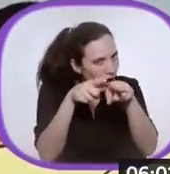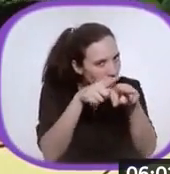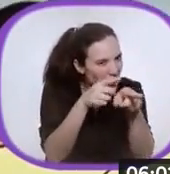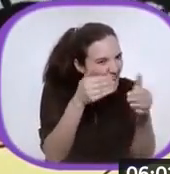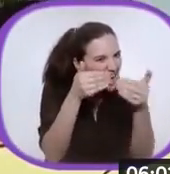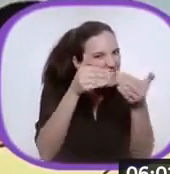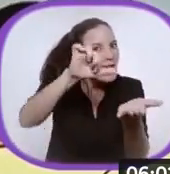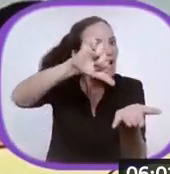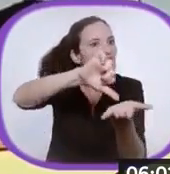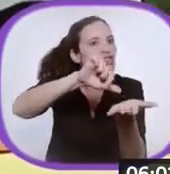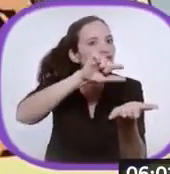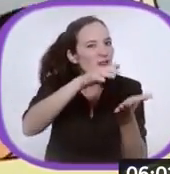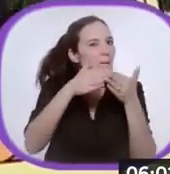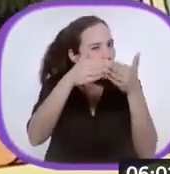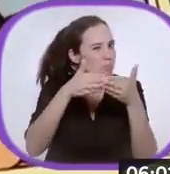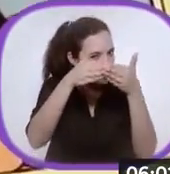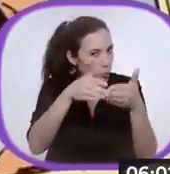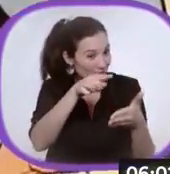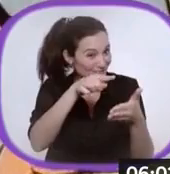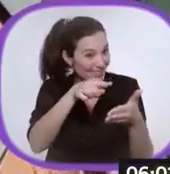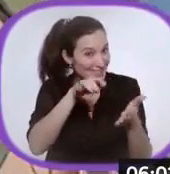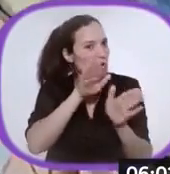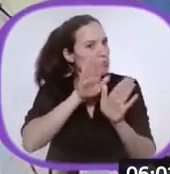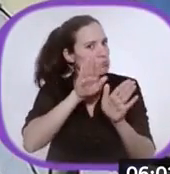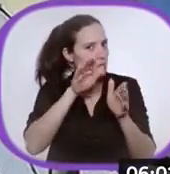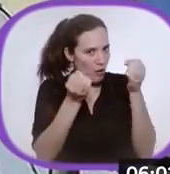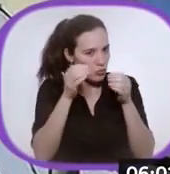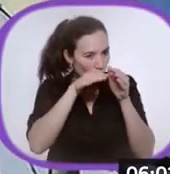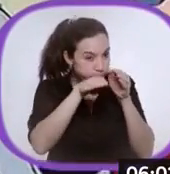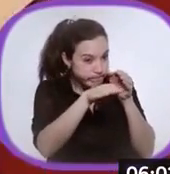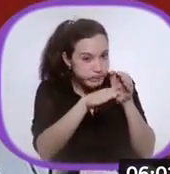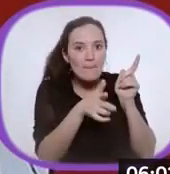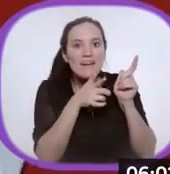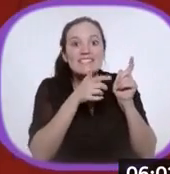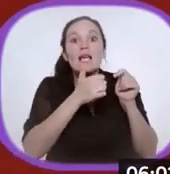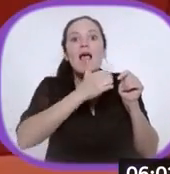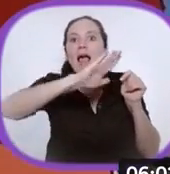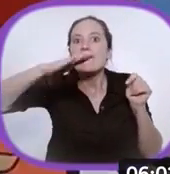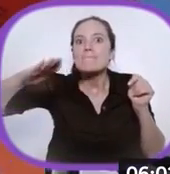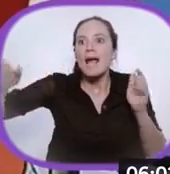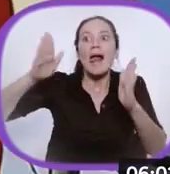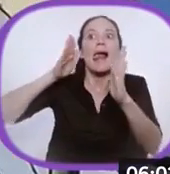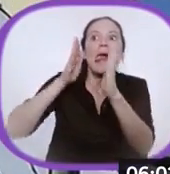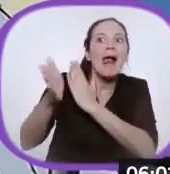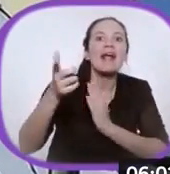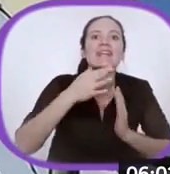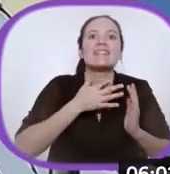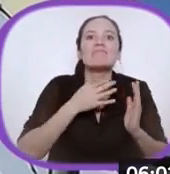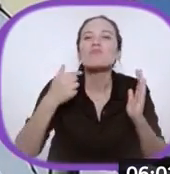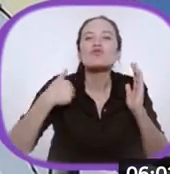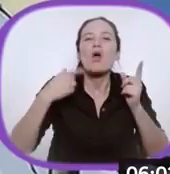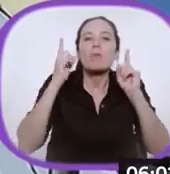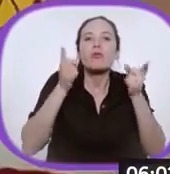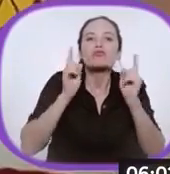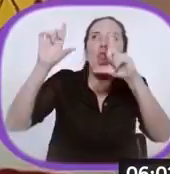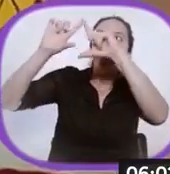en un lugar cerca de San Nazario. ¡Es un puerto! ¡Exacto! Probablemente planean escapar por mar. Pero yo iría a la luna para